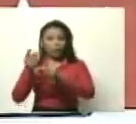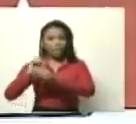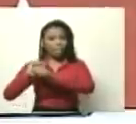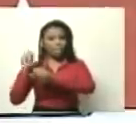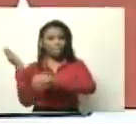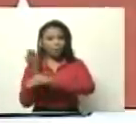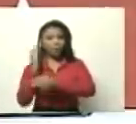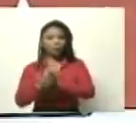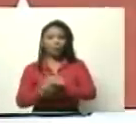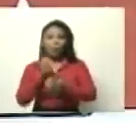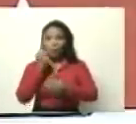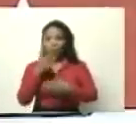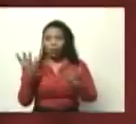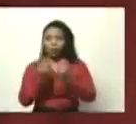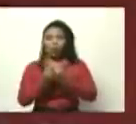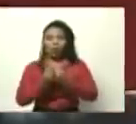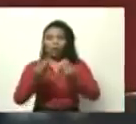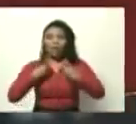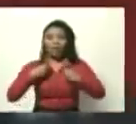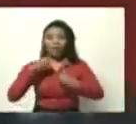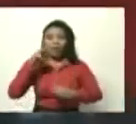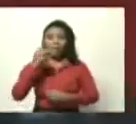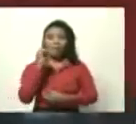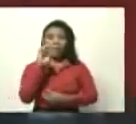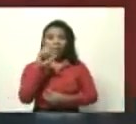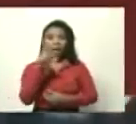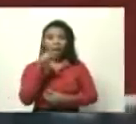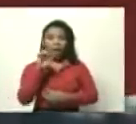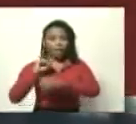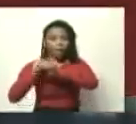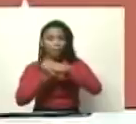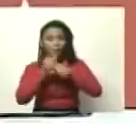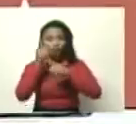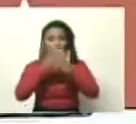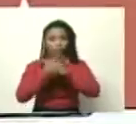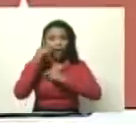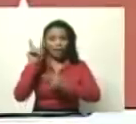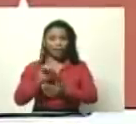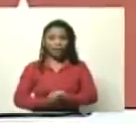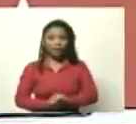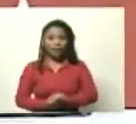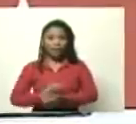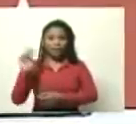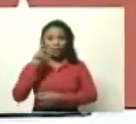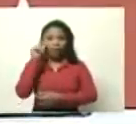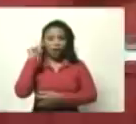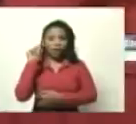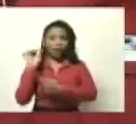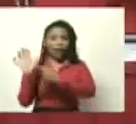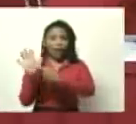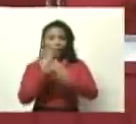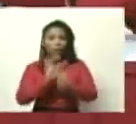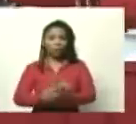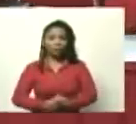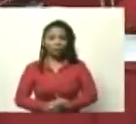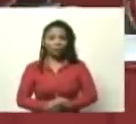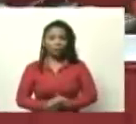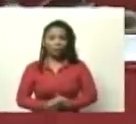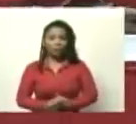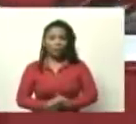Bueno, compañeros y compañeros, que viva Miguel Cabrera. Que viva Miguel Cabrera, venezolano ejemplar.